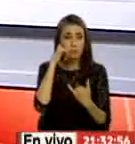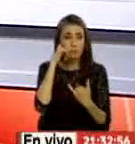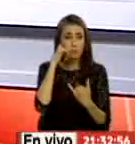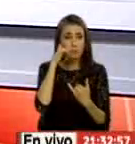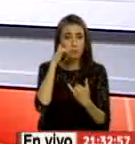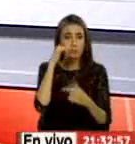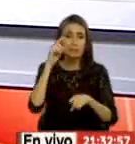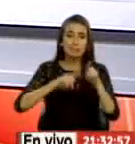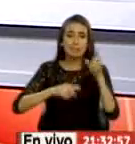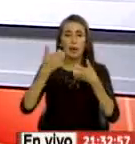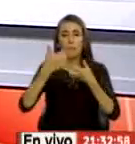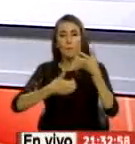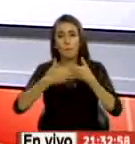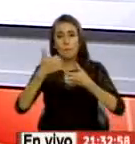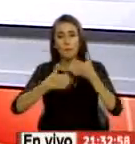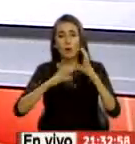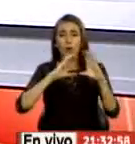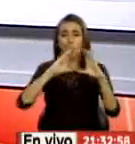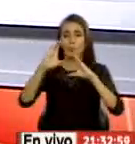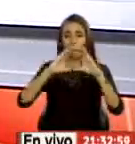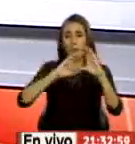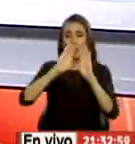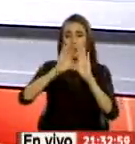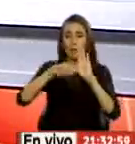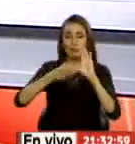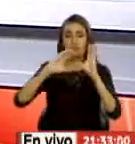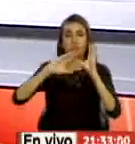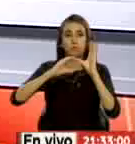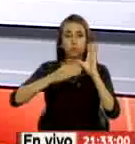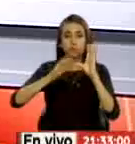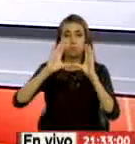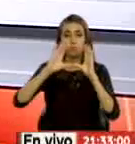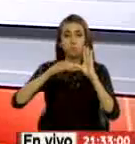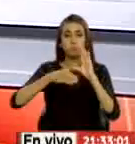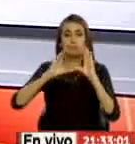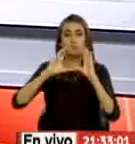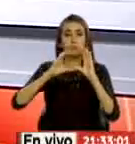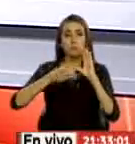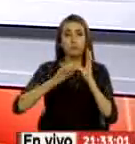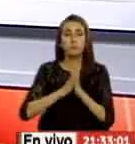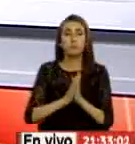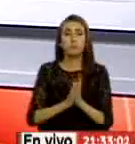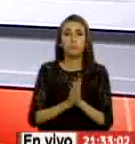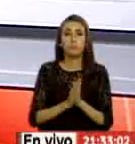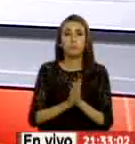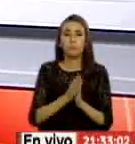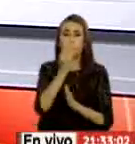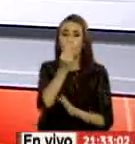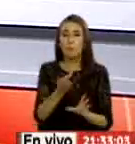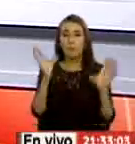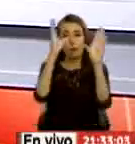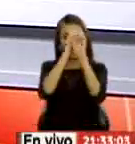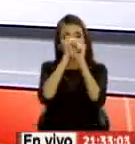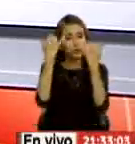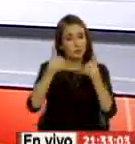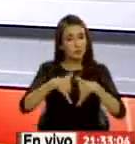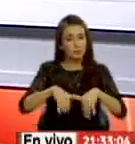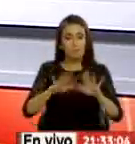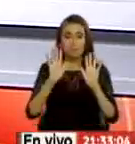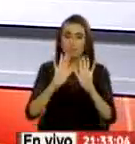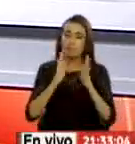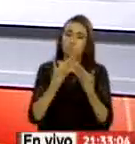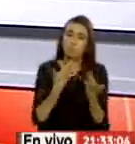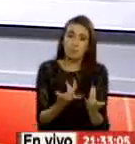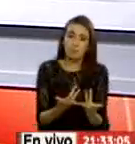Parece que tenemos un problema en la comunicación con el legislador Jorge Yunda. Muy buenas noches. Bueno, más adelante tendremos este contacto telefónico. Así, vamos a retomar